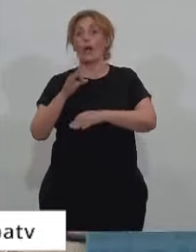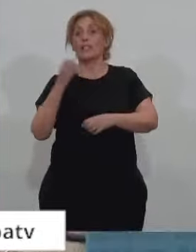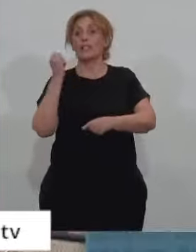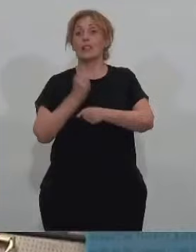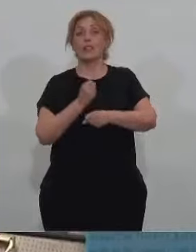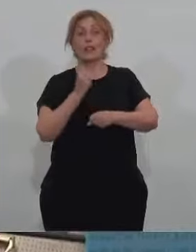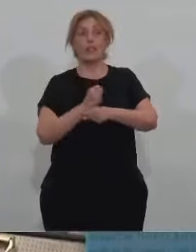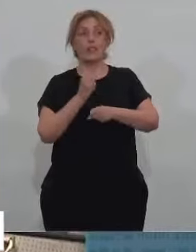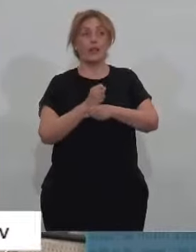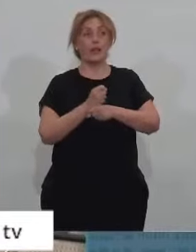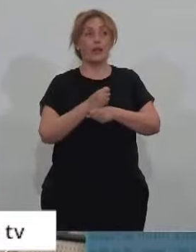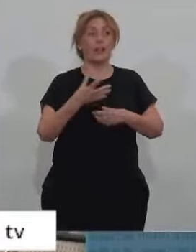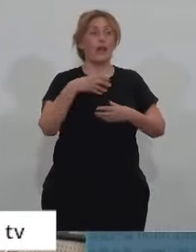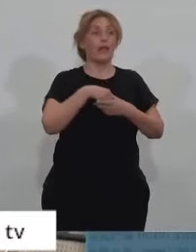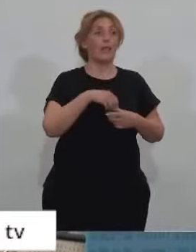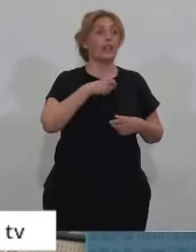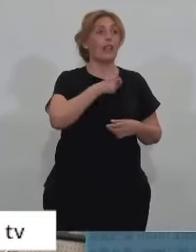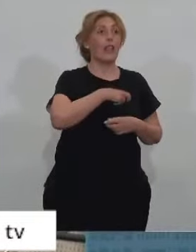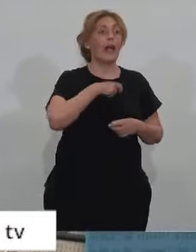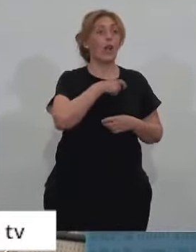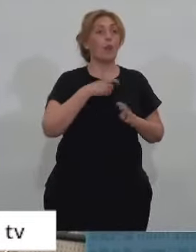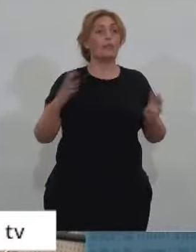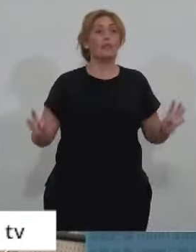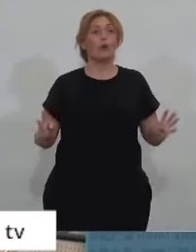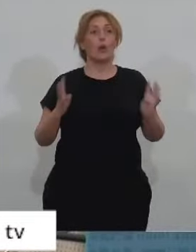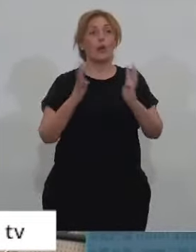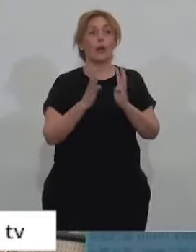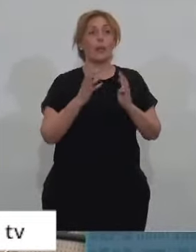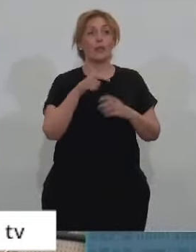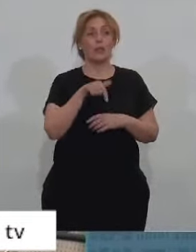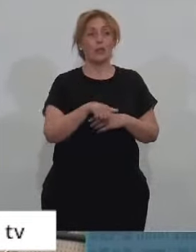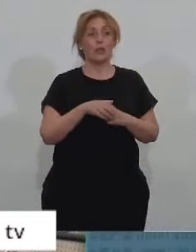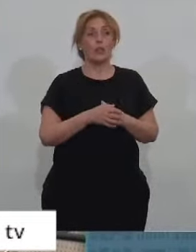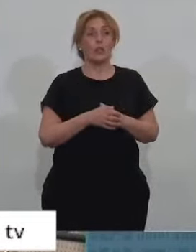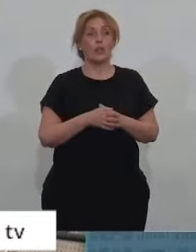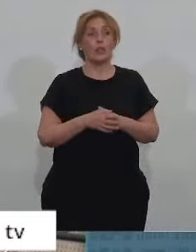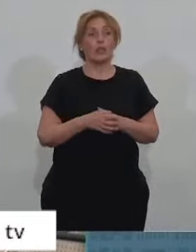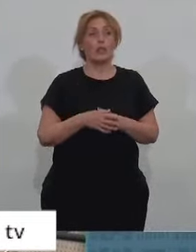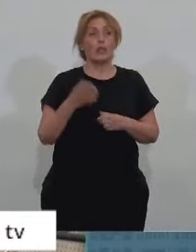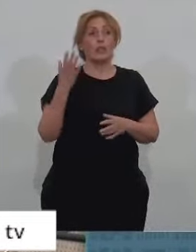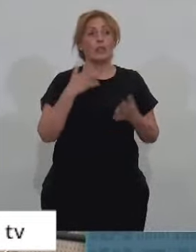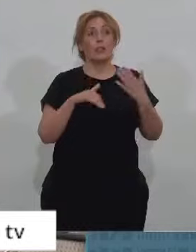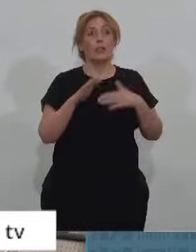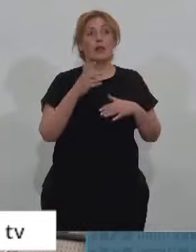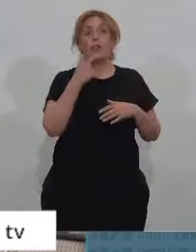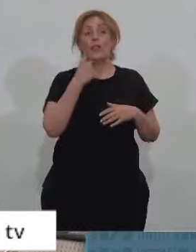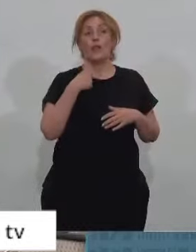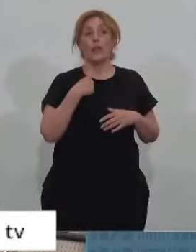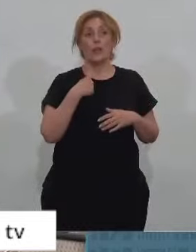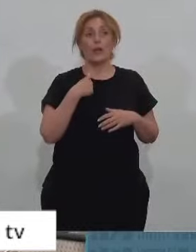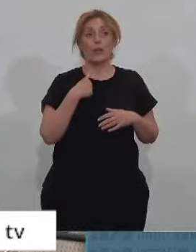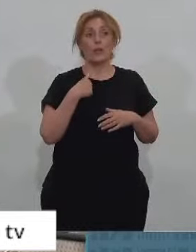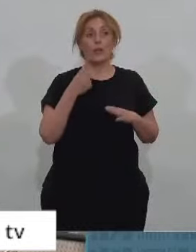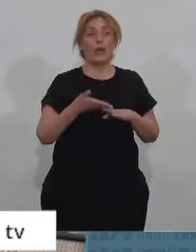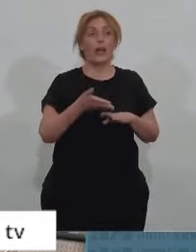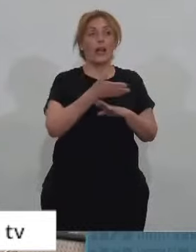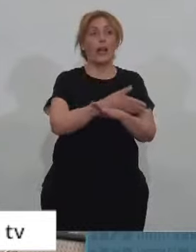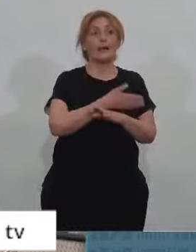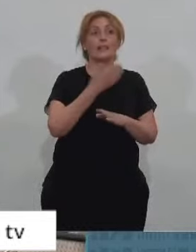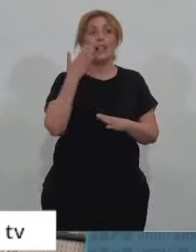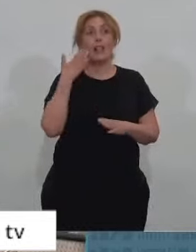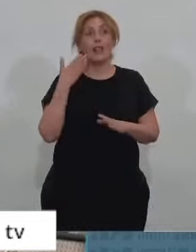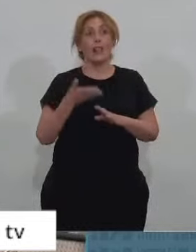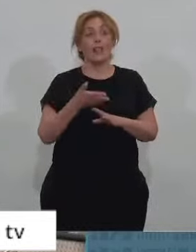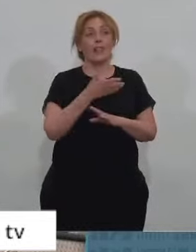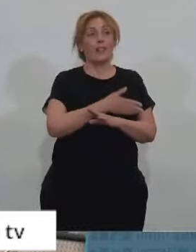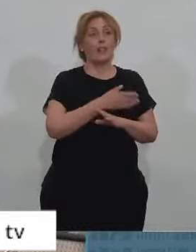Todas esas argumentaciones se las expuse al presidente de la comisión en mi escrito que le remití el día anterior. ¿Por qué no se tiene que adoptar el tema del teletrabajo? Porque